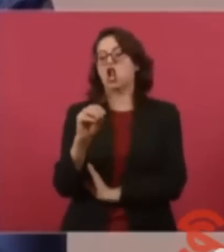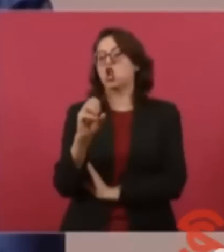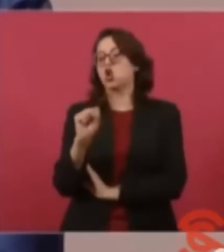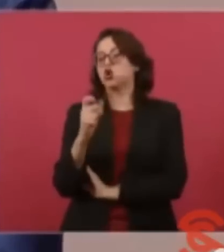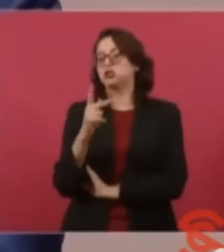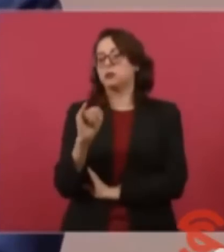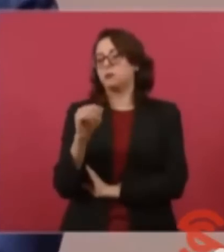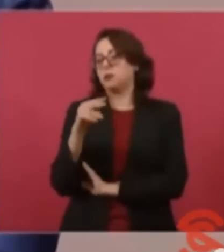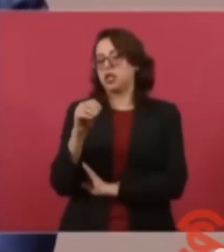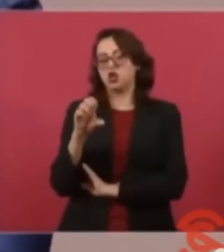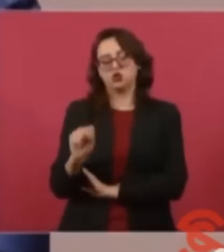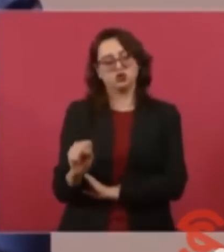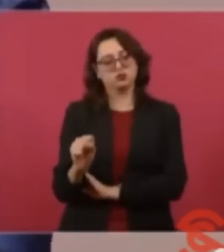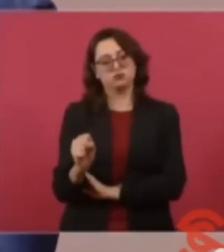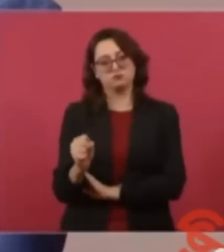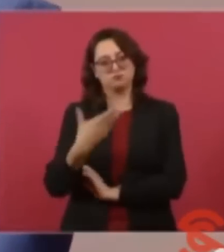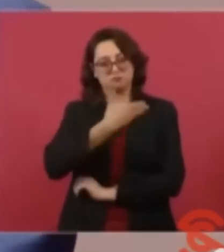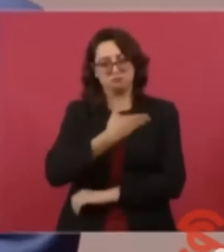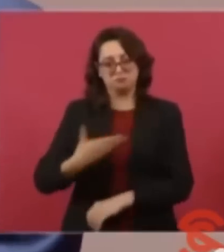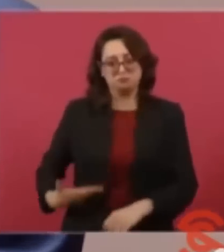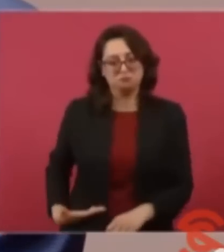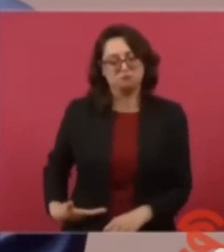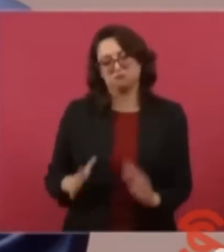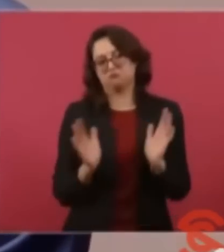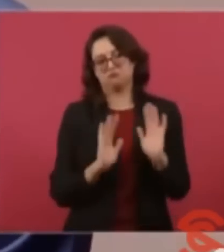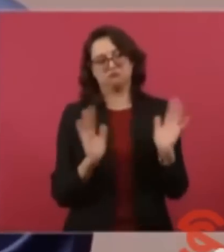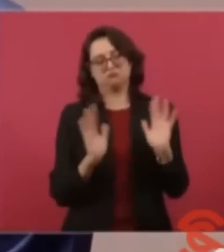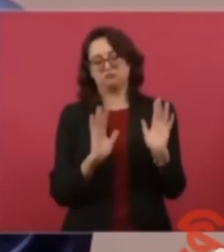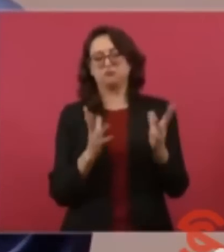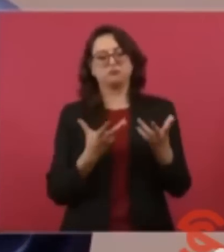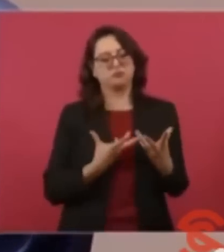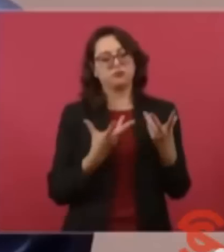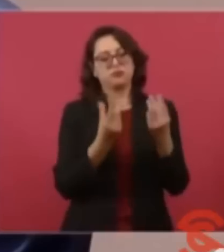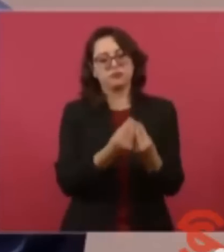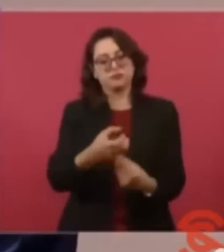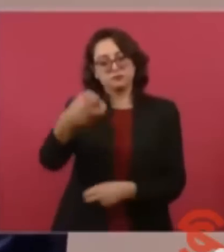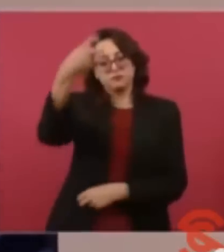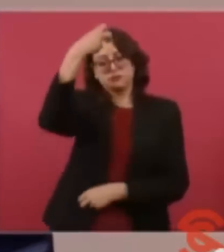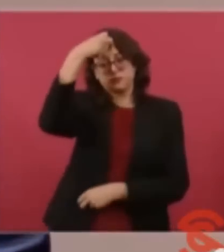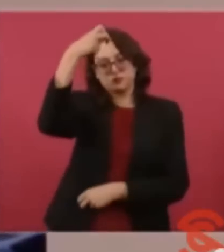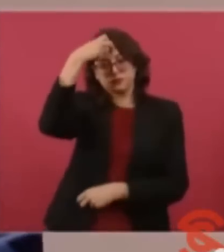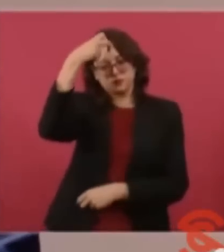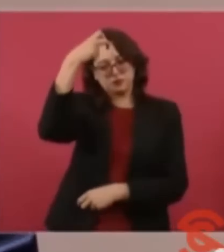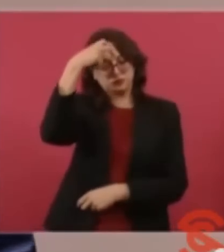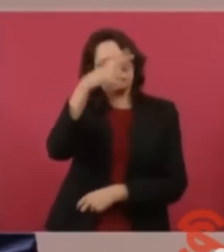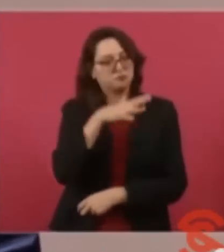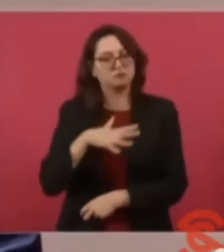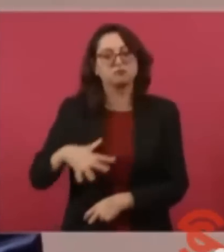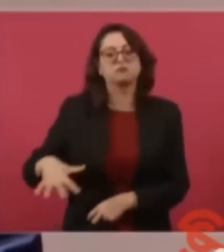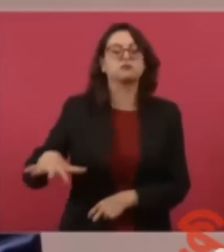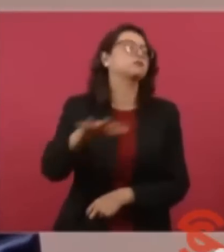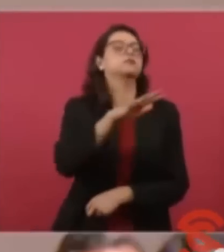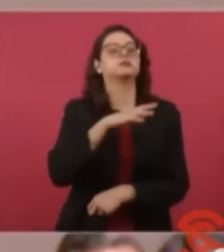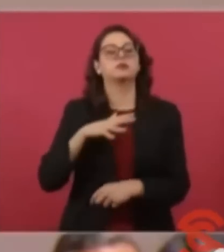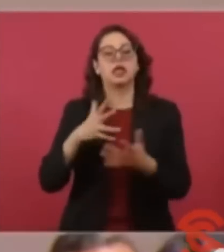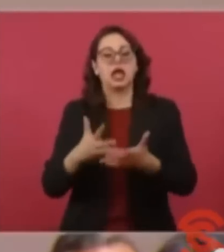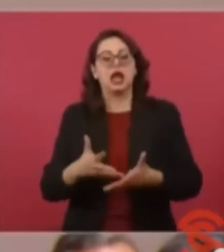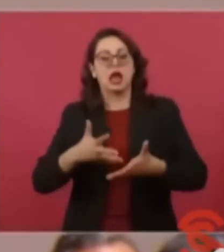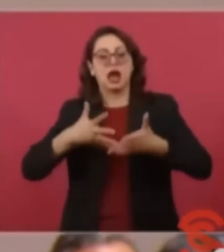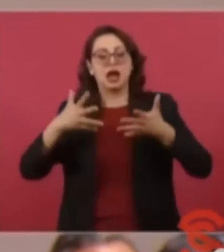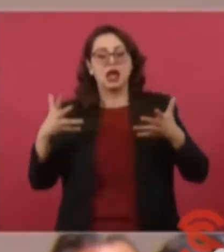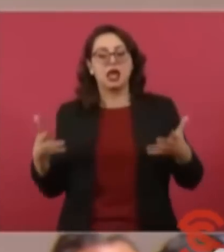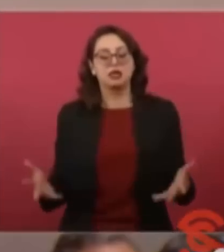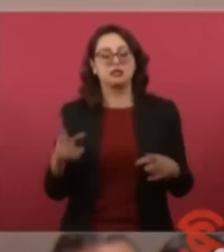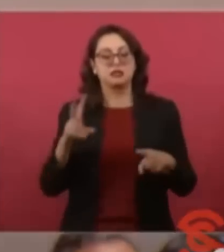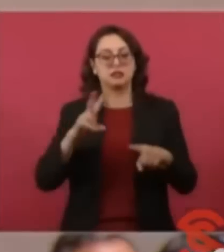los terrenos donados por la Secretaría de la Defensa, llega hasta el antiguo pueblo de Santa Fe, fundado por